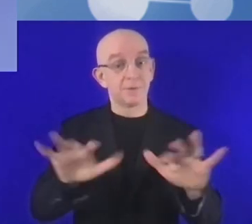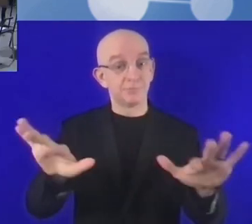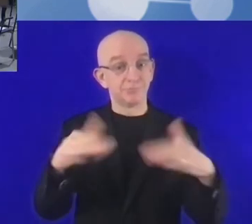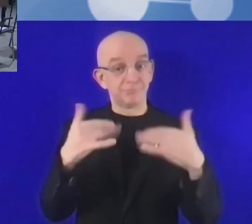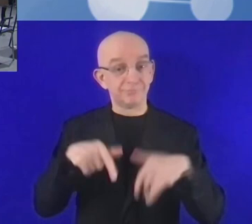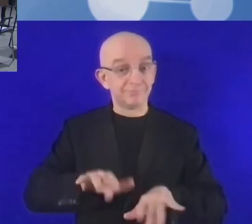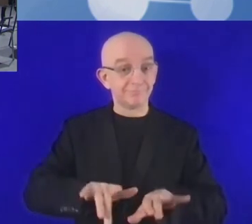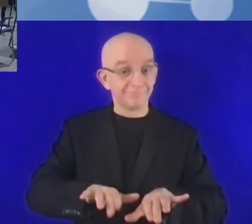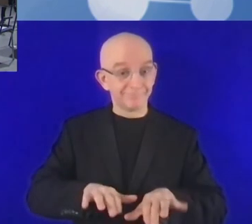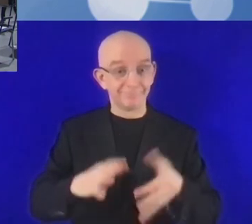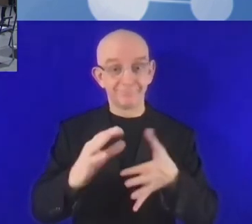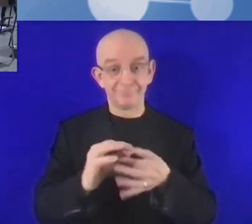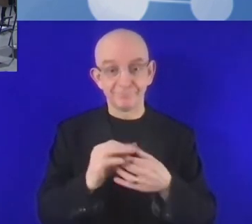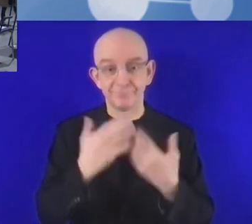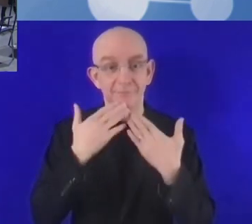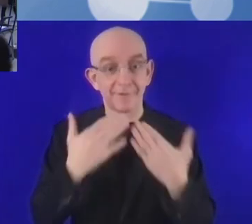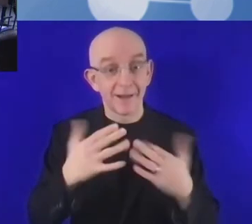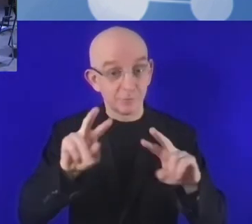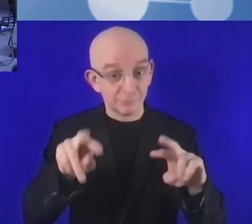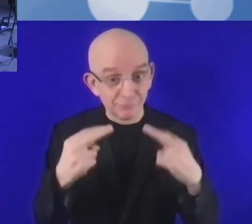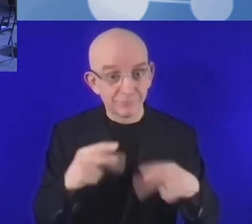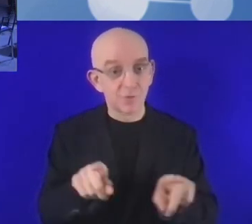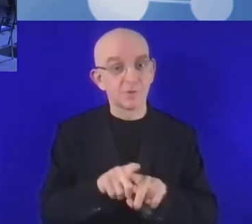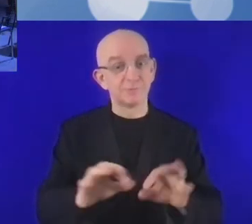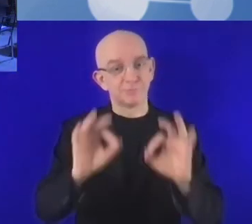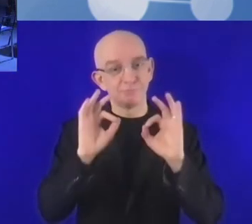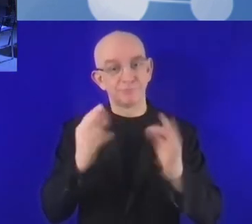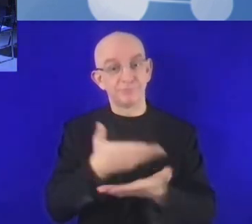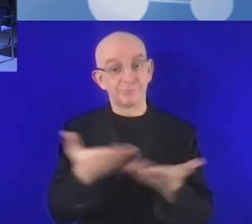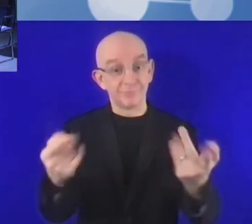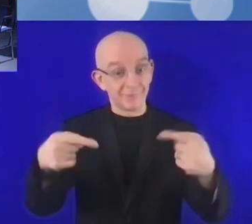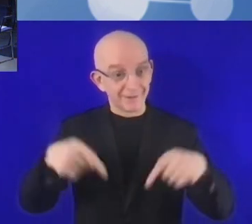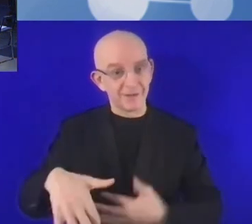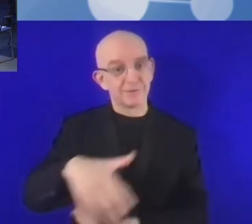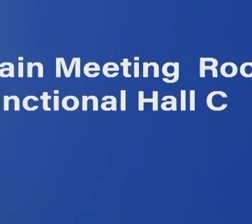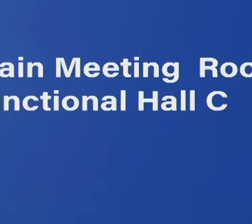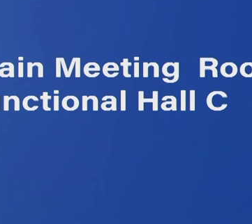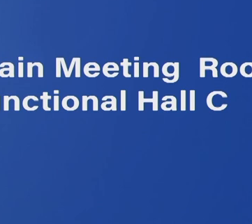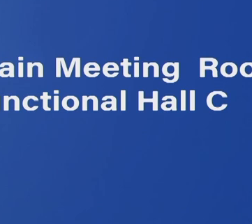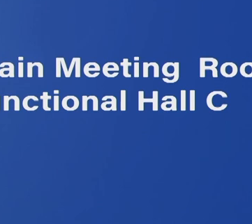también online. Muchas gracias y que tengan unos maravillosos debates.